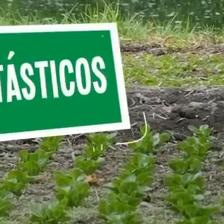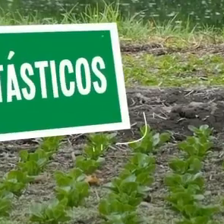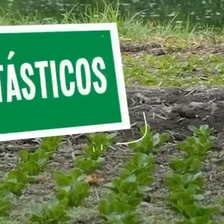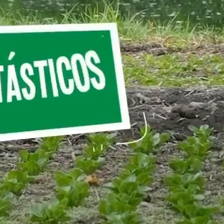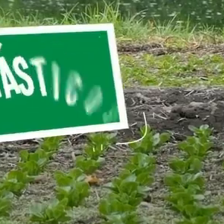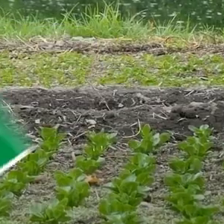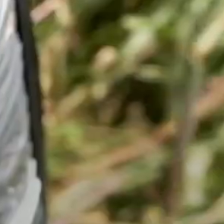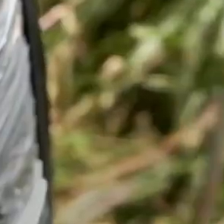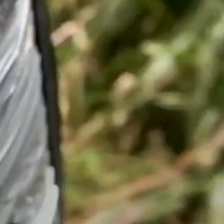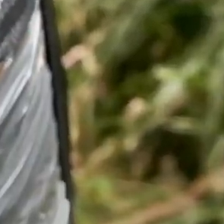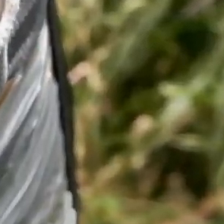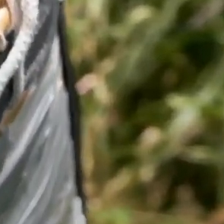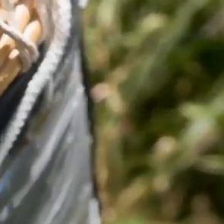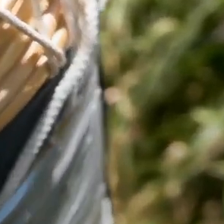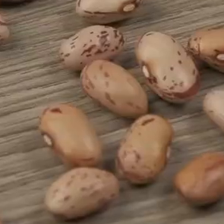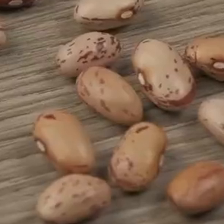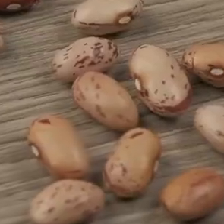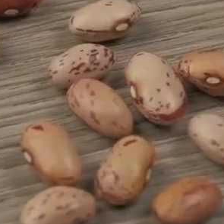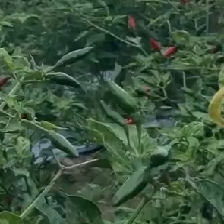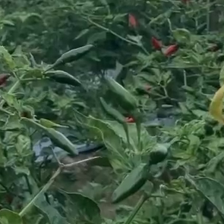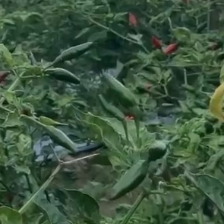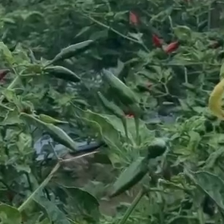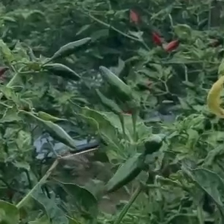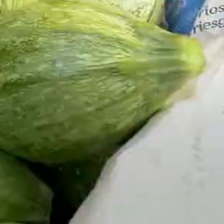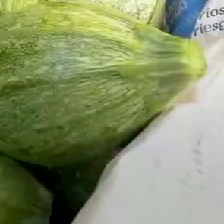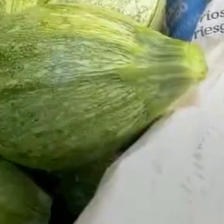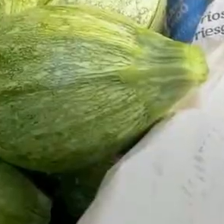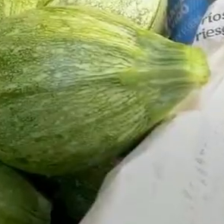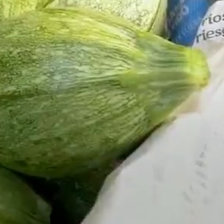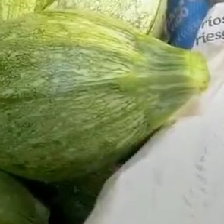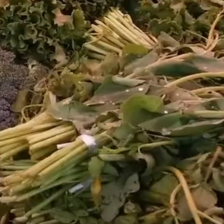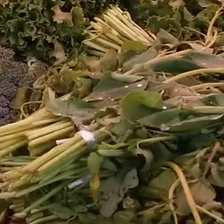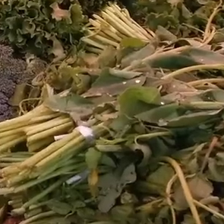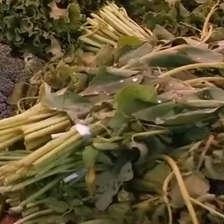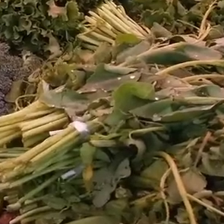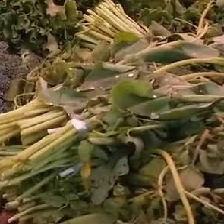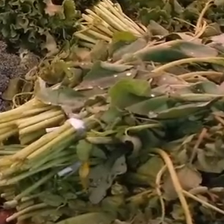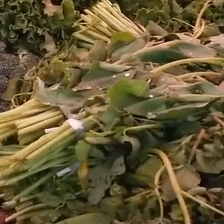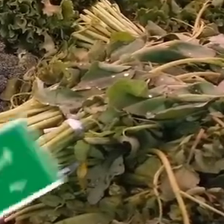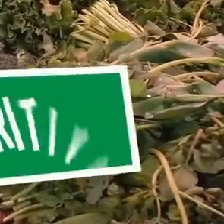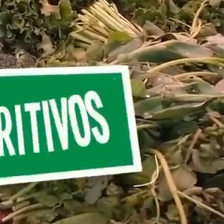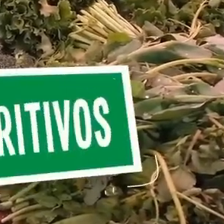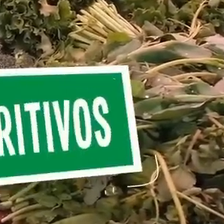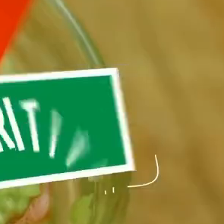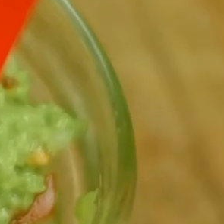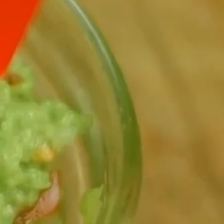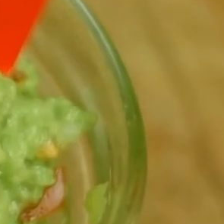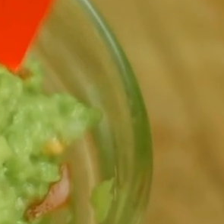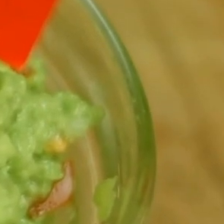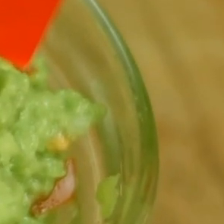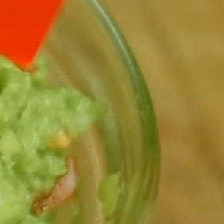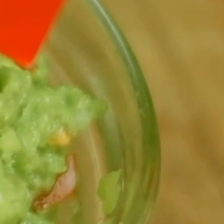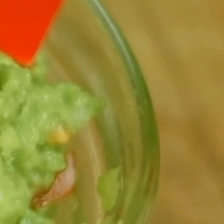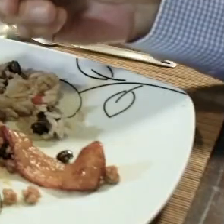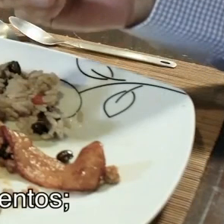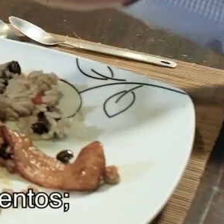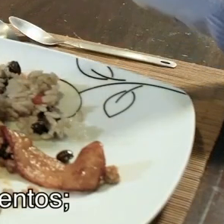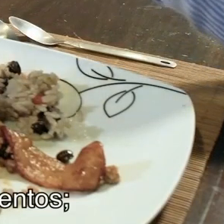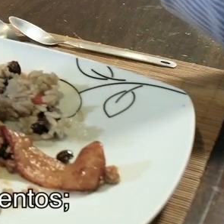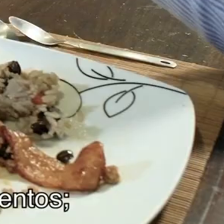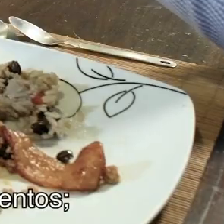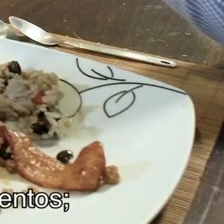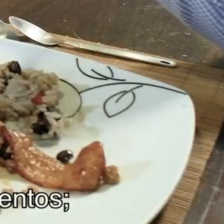los cuatro fantásticos: maíz, frijol, chile y calabaza. Son naturales, nutritivos y